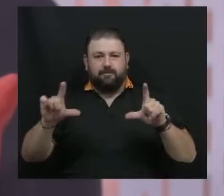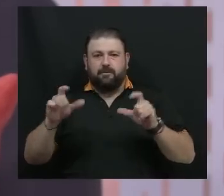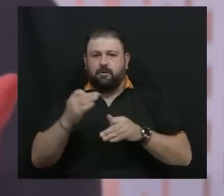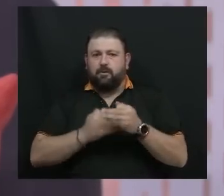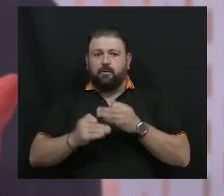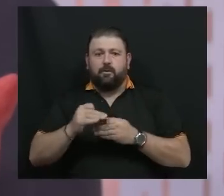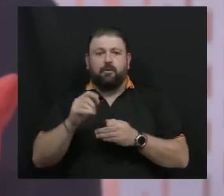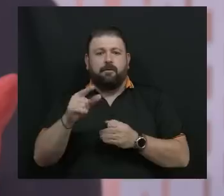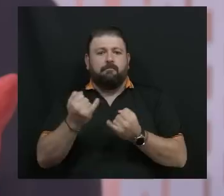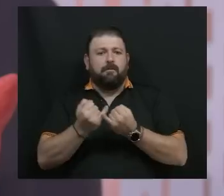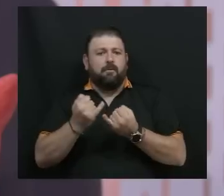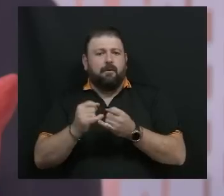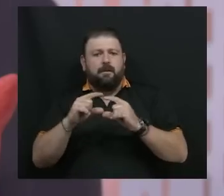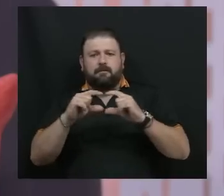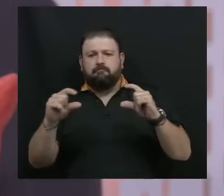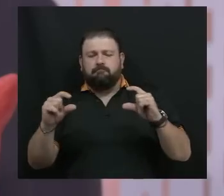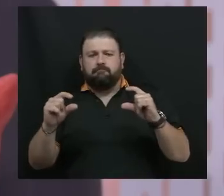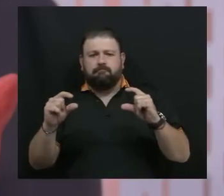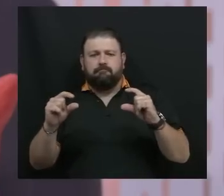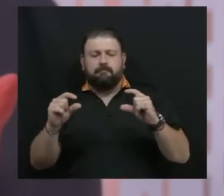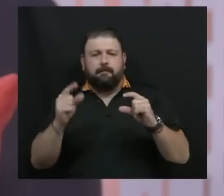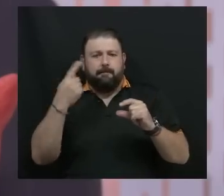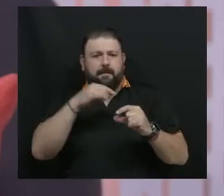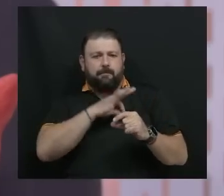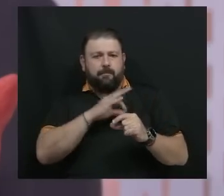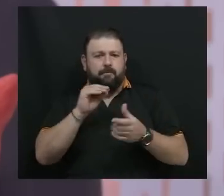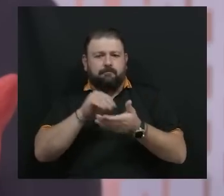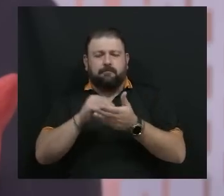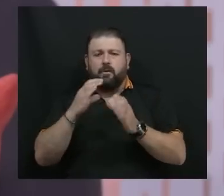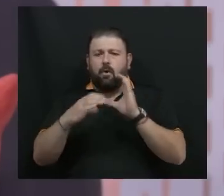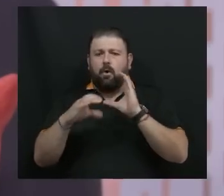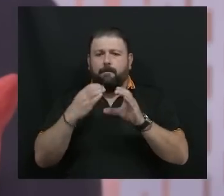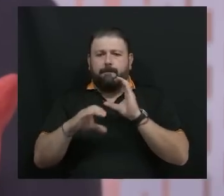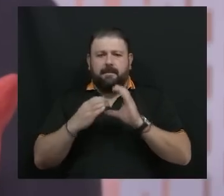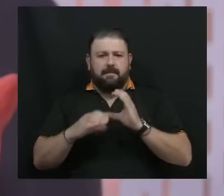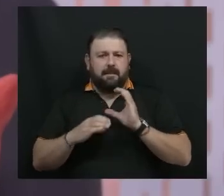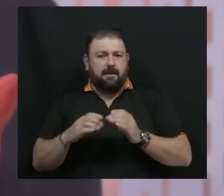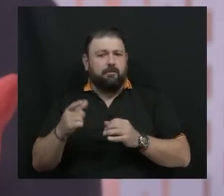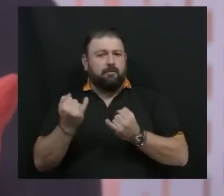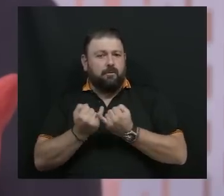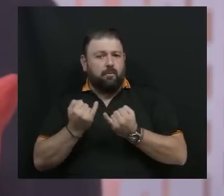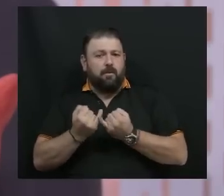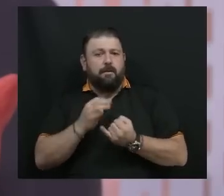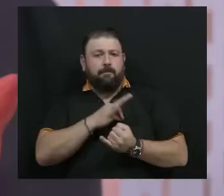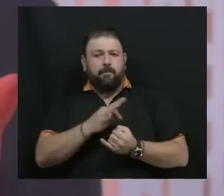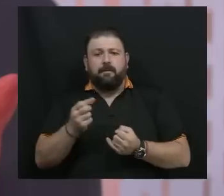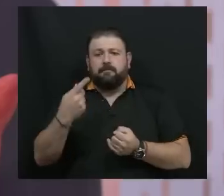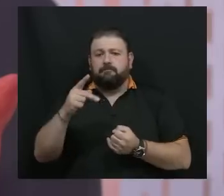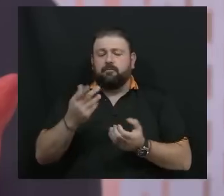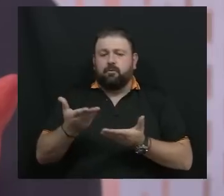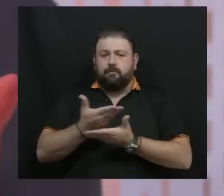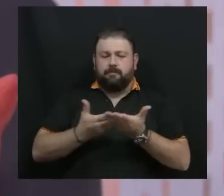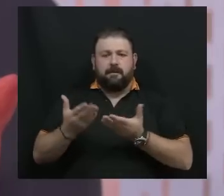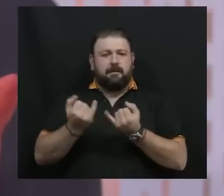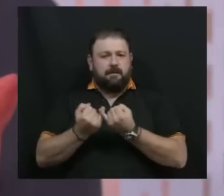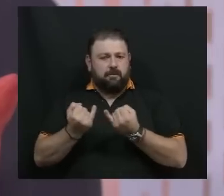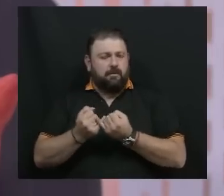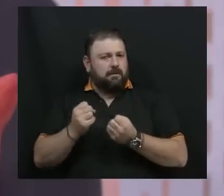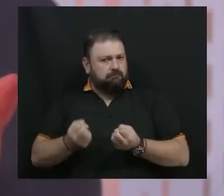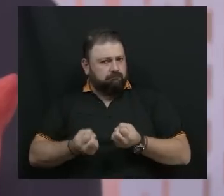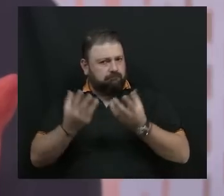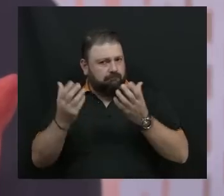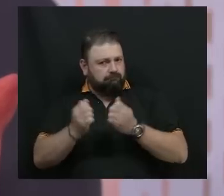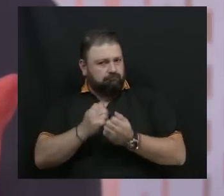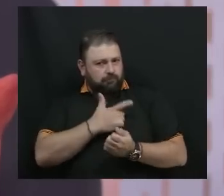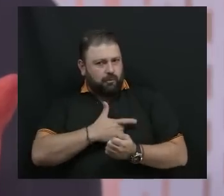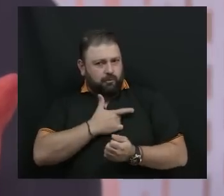dejamos en un link descargable en los comentarios, en la parte hasta arriba, para que los empresarios las puedan compartir con su gente? Ah, pues me parece perfecto.